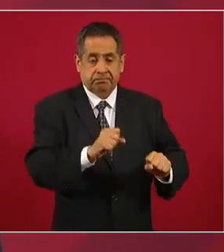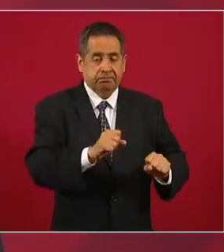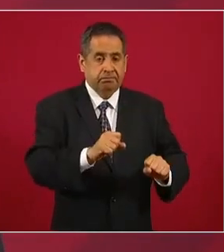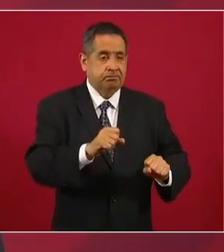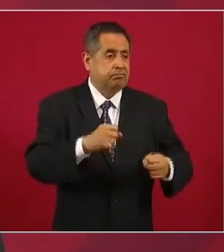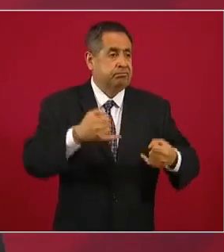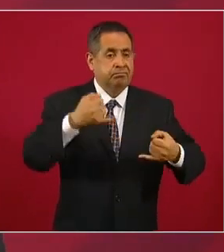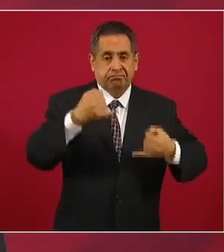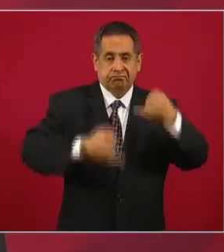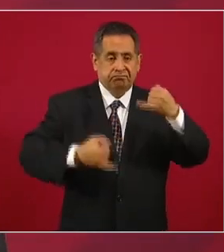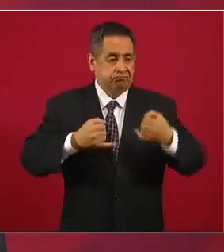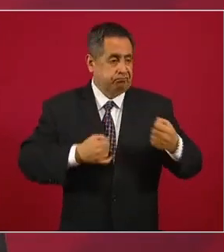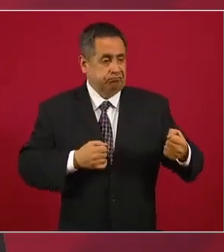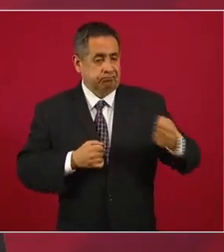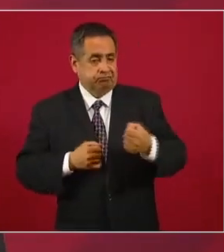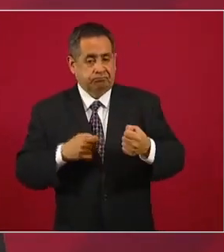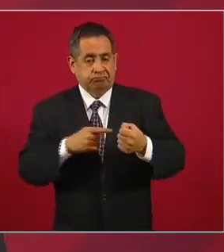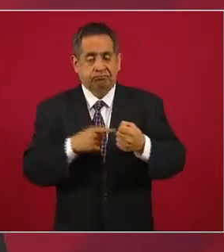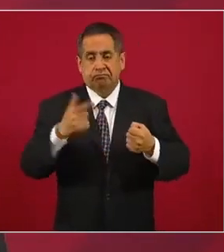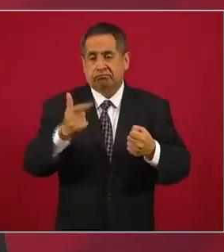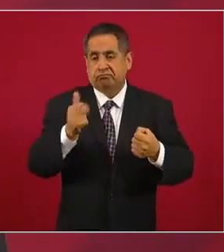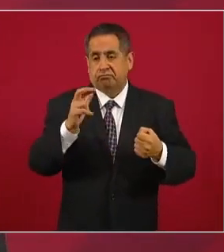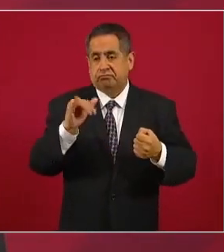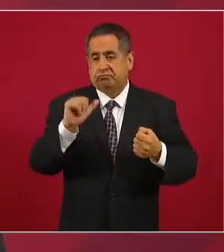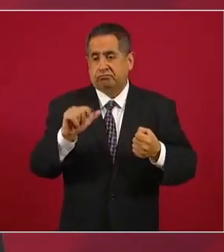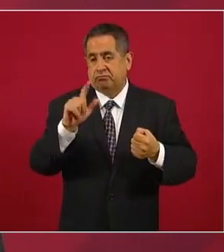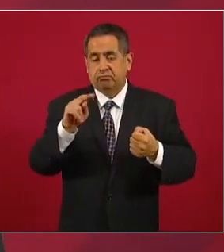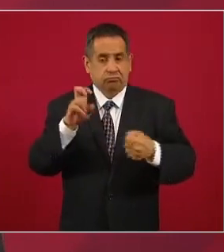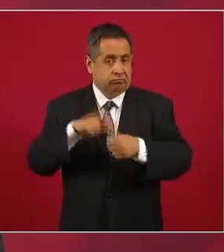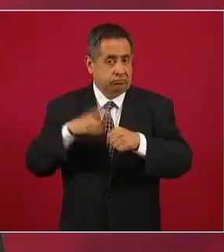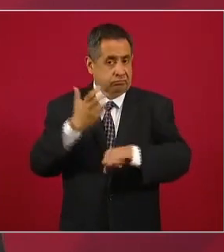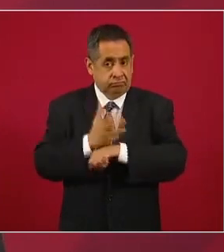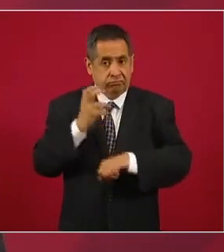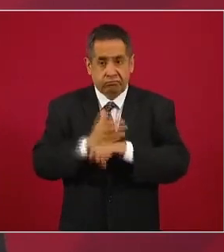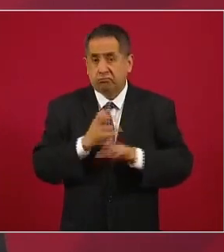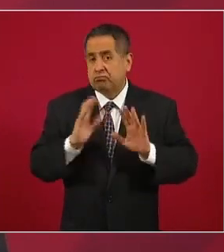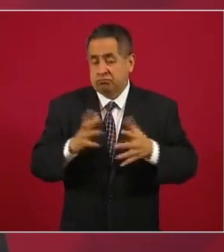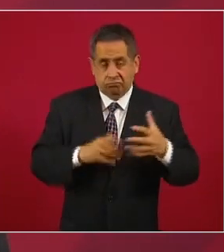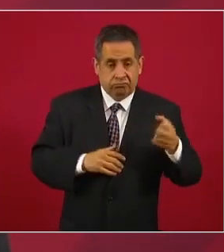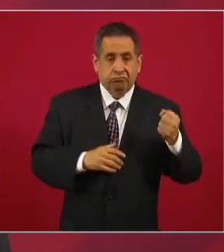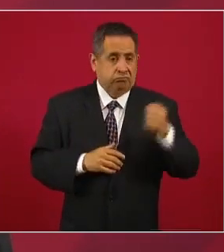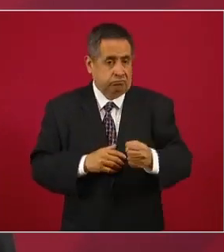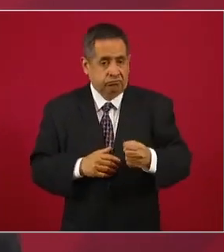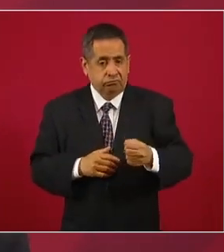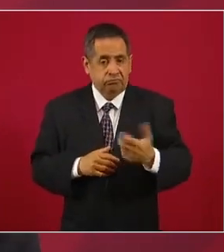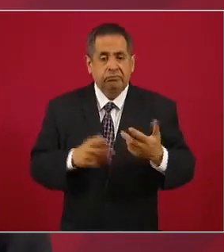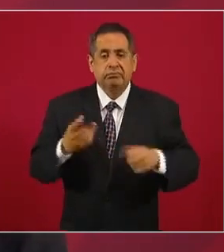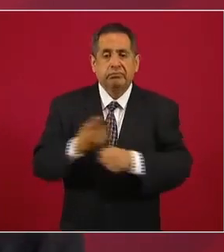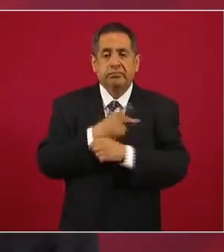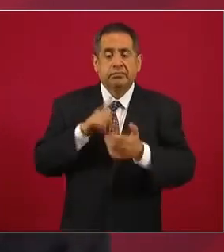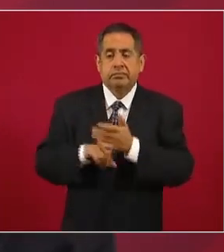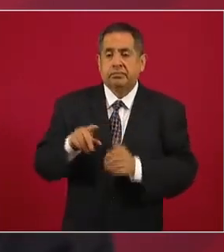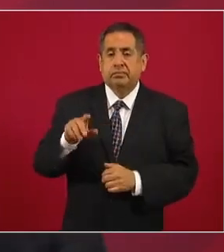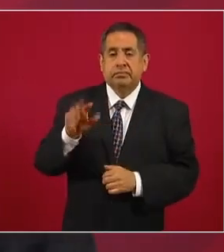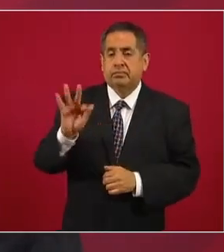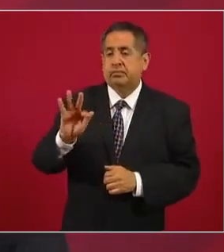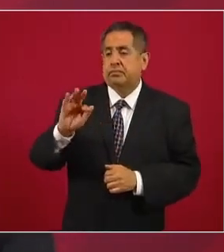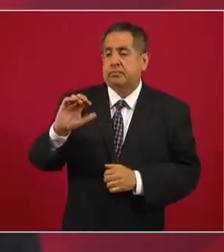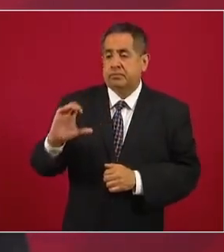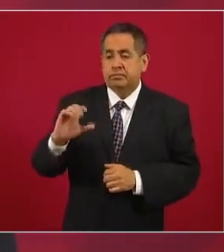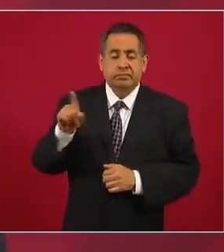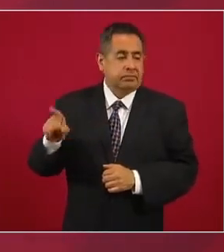el enjuiciamiento de García Luna en Estados Unidos, la actitud de Calderón solo